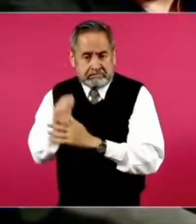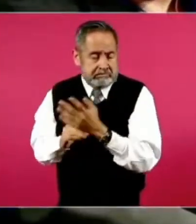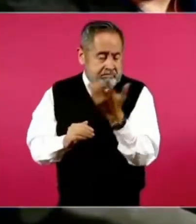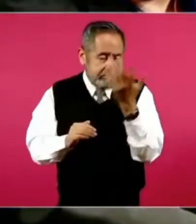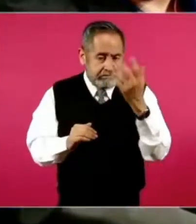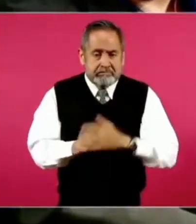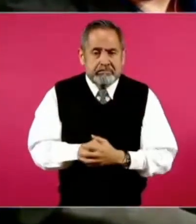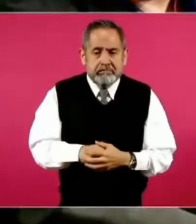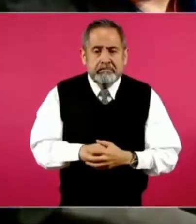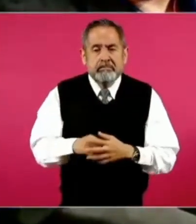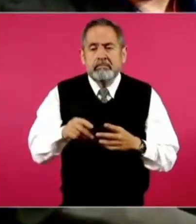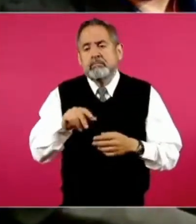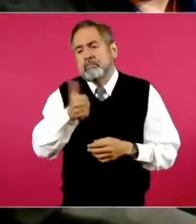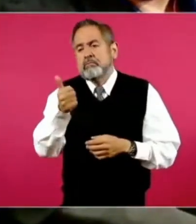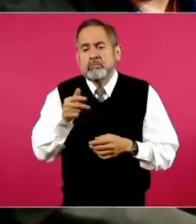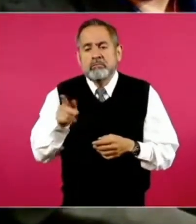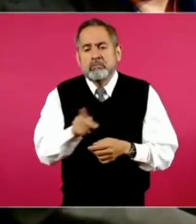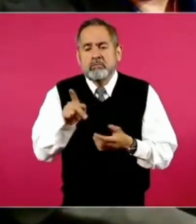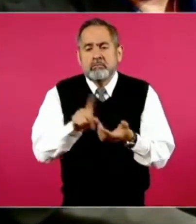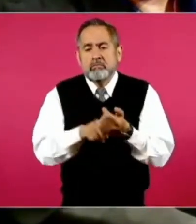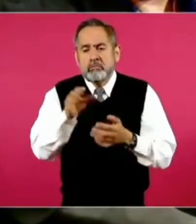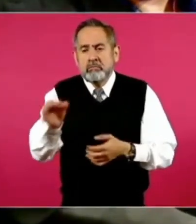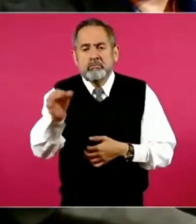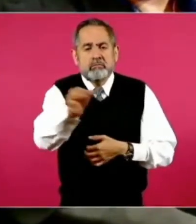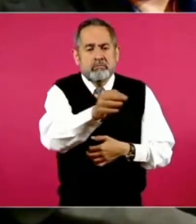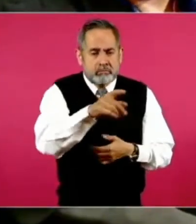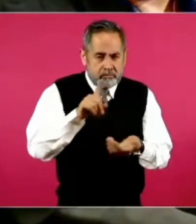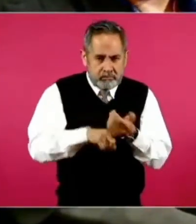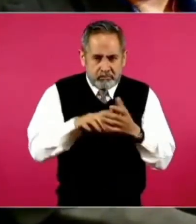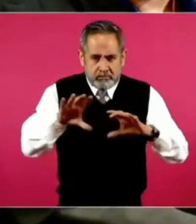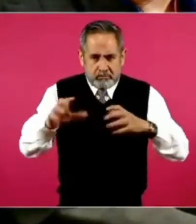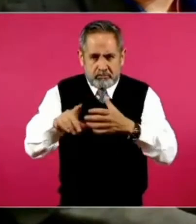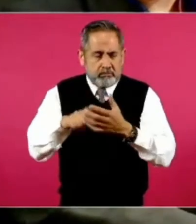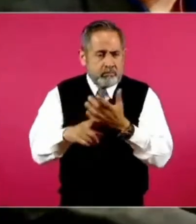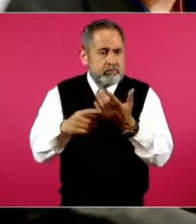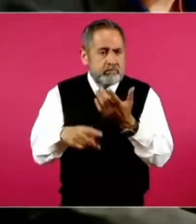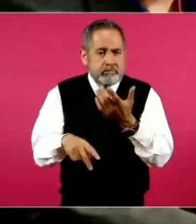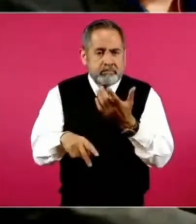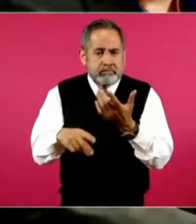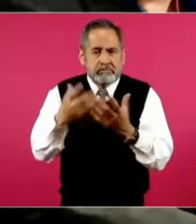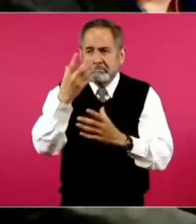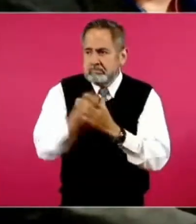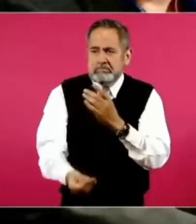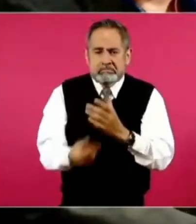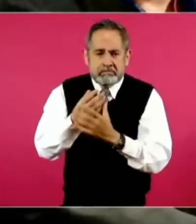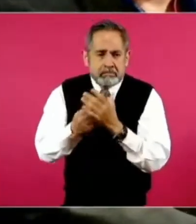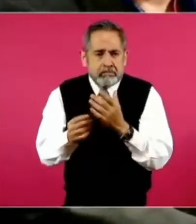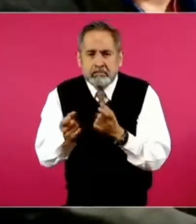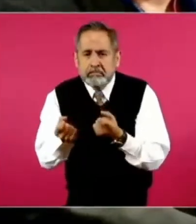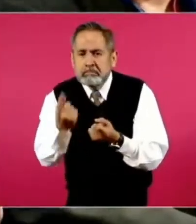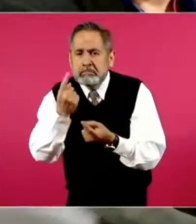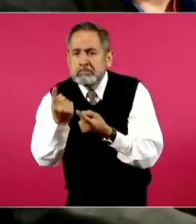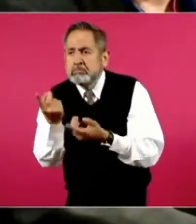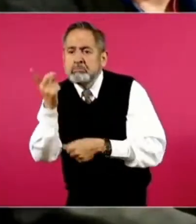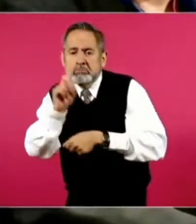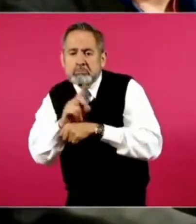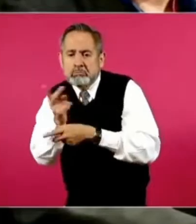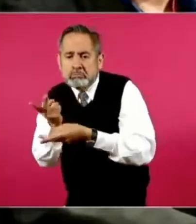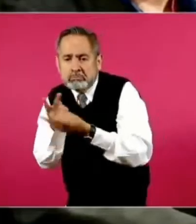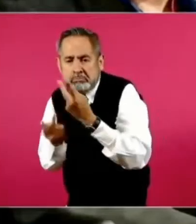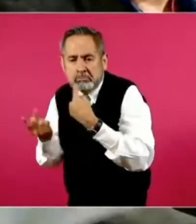Hay poblados que se vaciaron por completo, regresan de pronto un día para ver